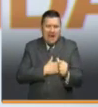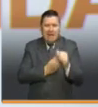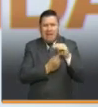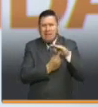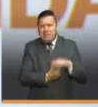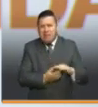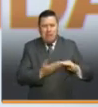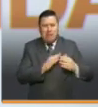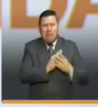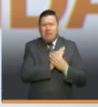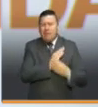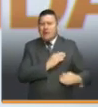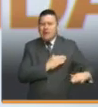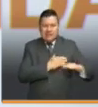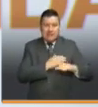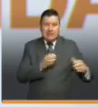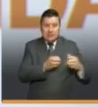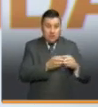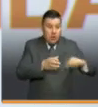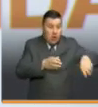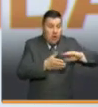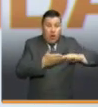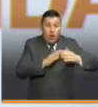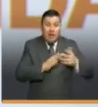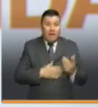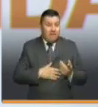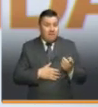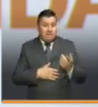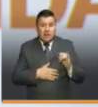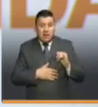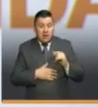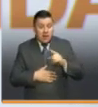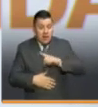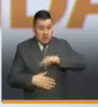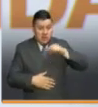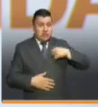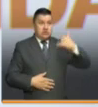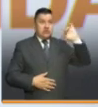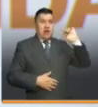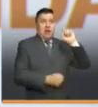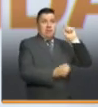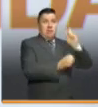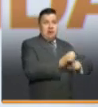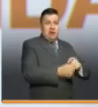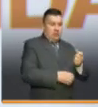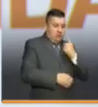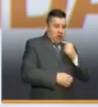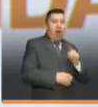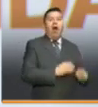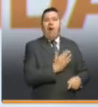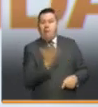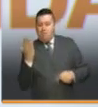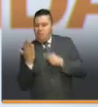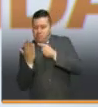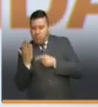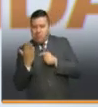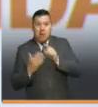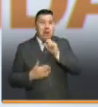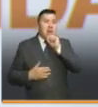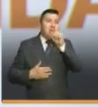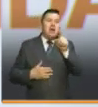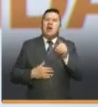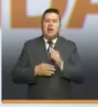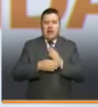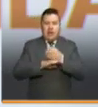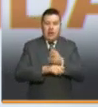entonces toda esta población que haya sido sisbén izada que haya hecho la encuesta estará en la base pueden consultar a través